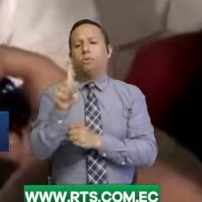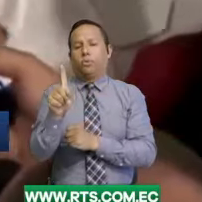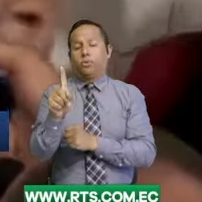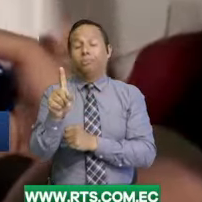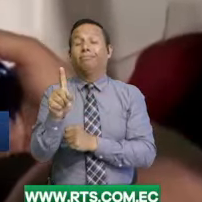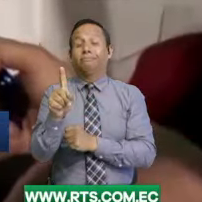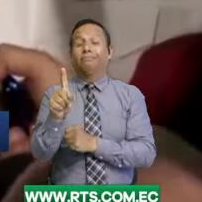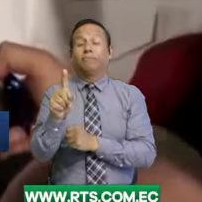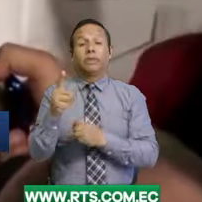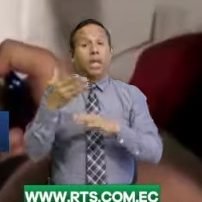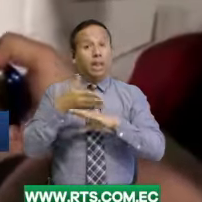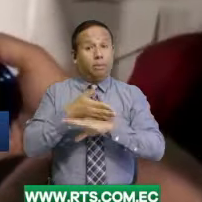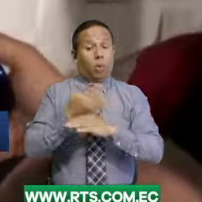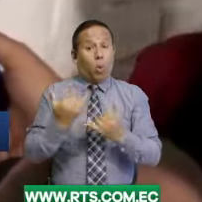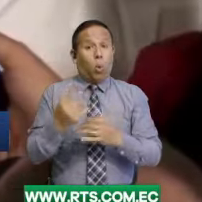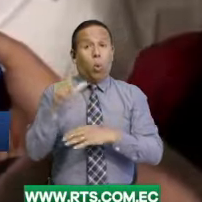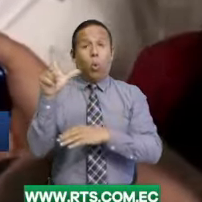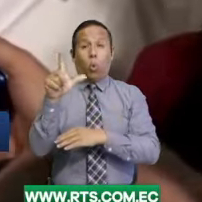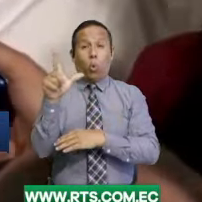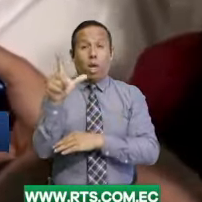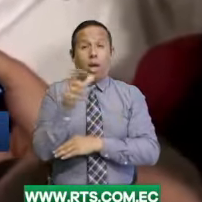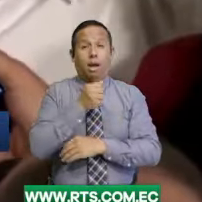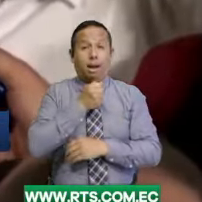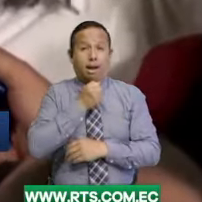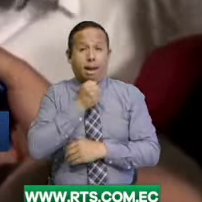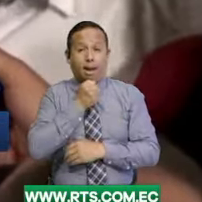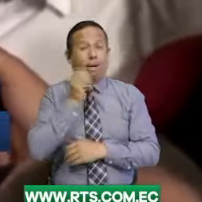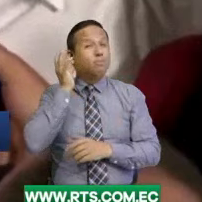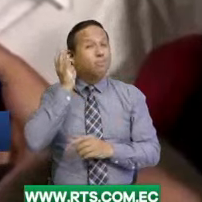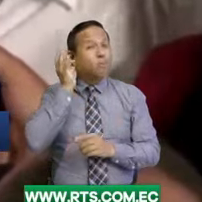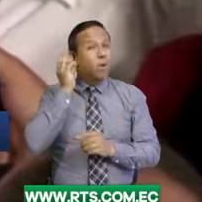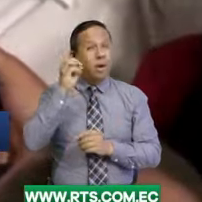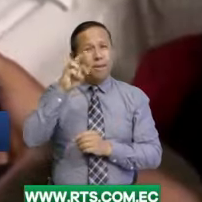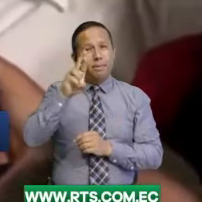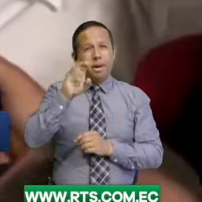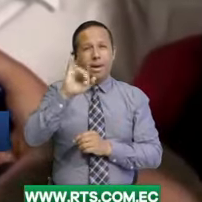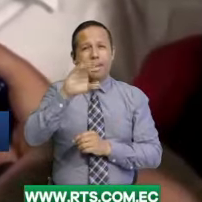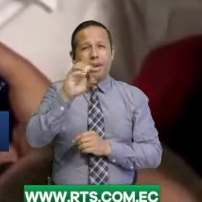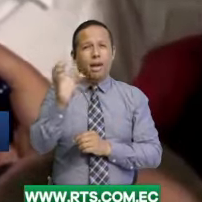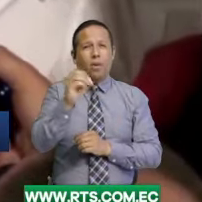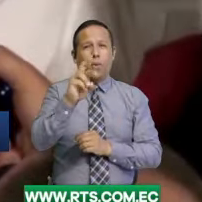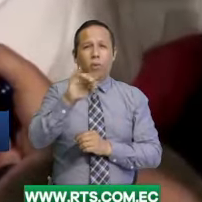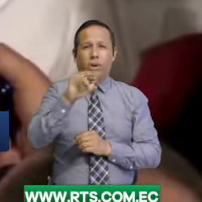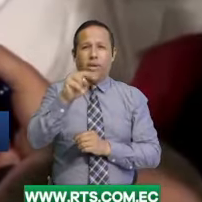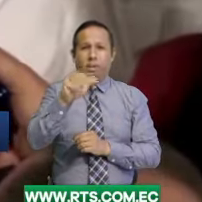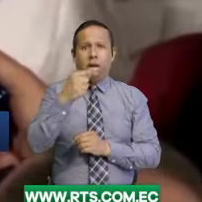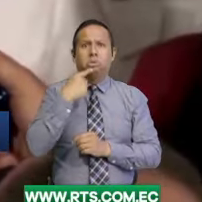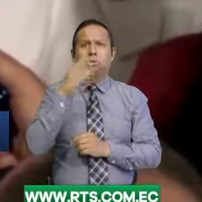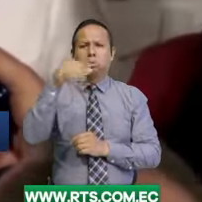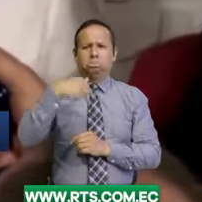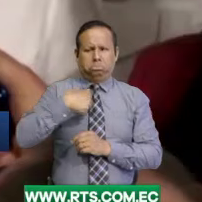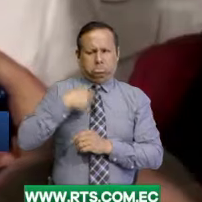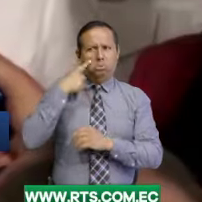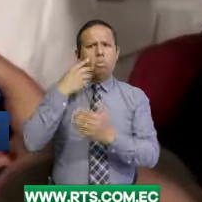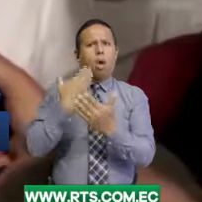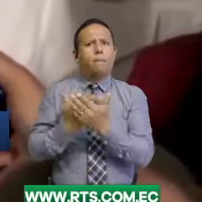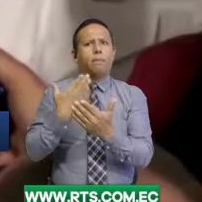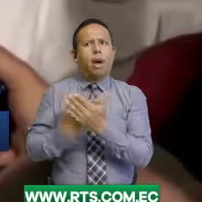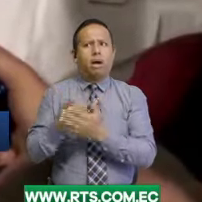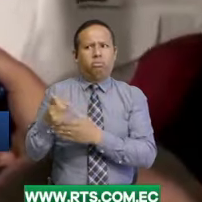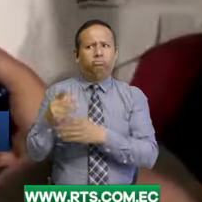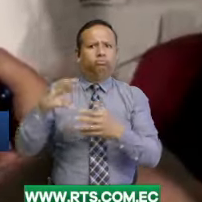prensa ofrecida este lunes, la líder de la oposición, María Corina Machado, expresó que tiene pruebas del fraude electoral. Según